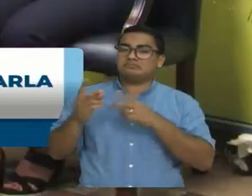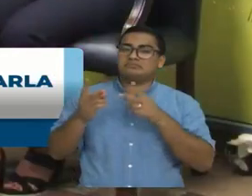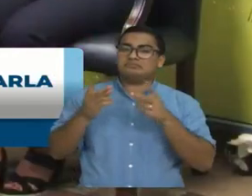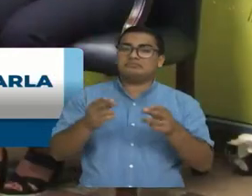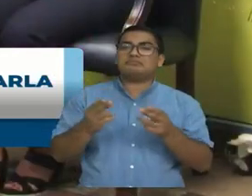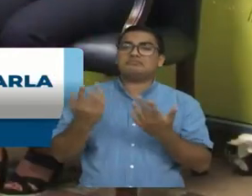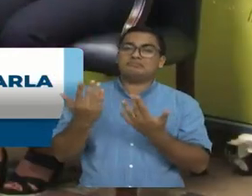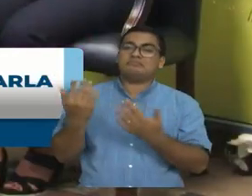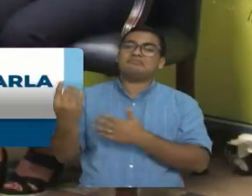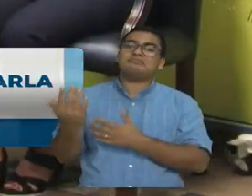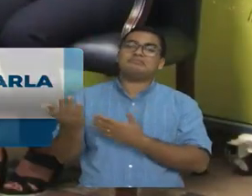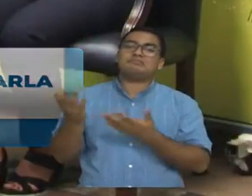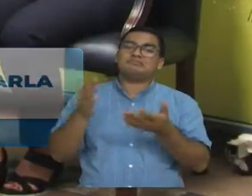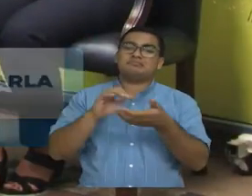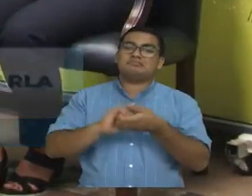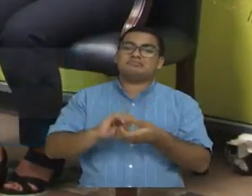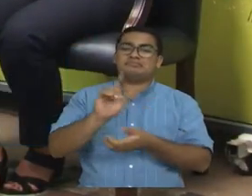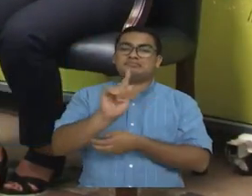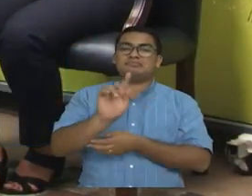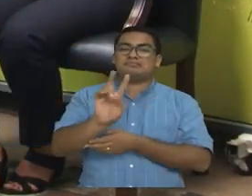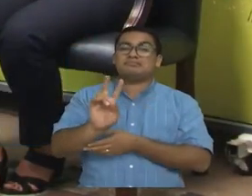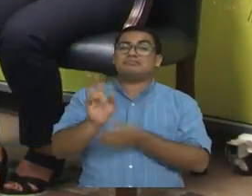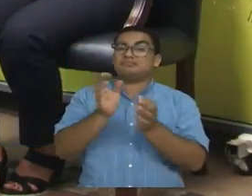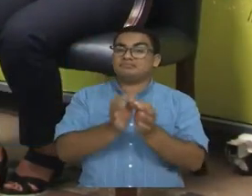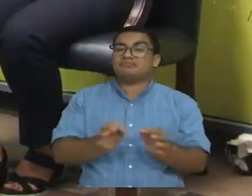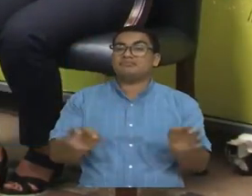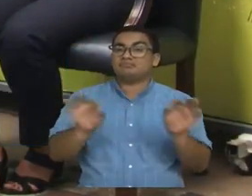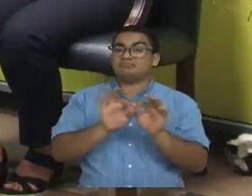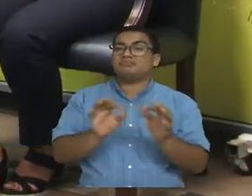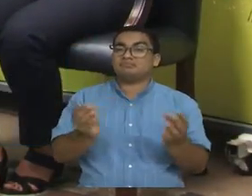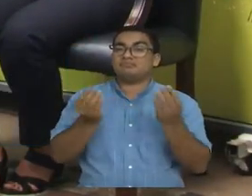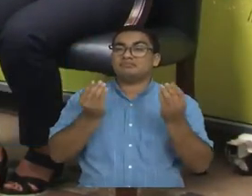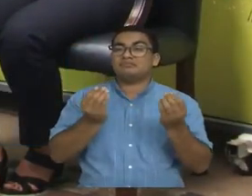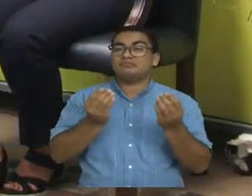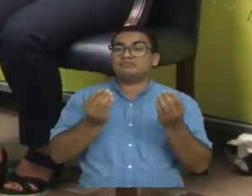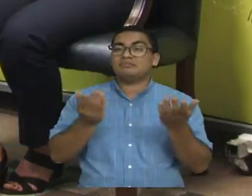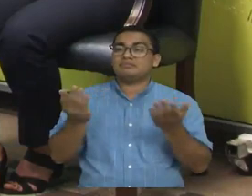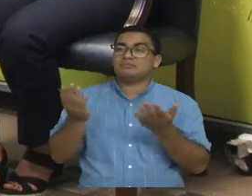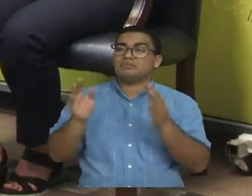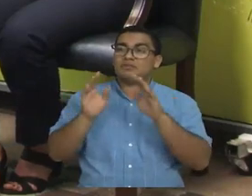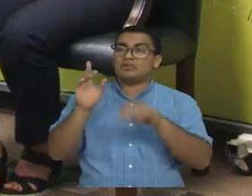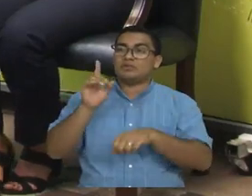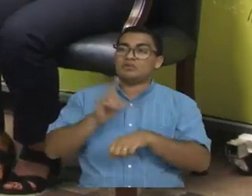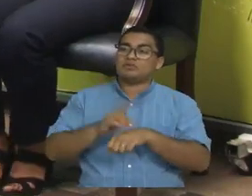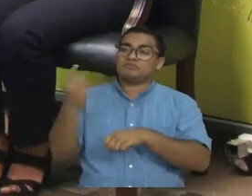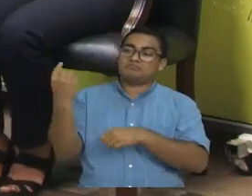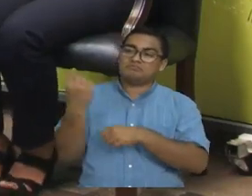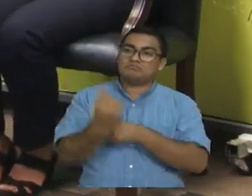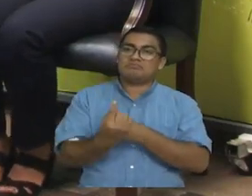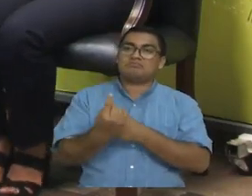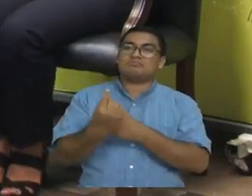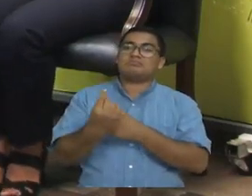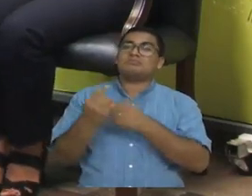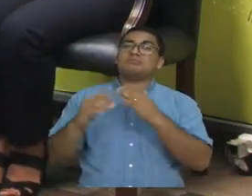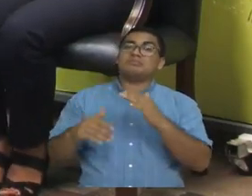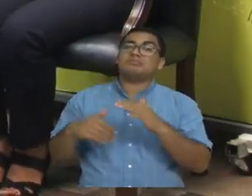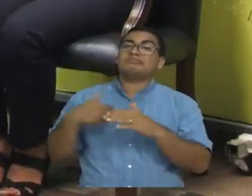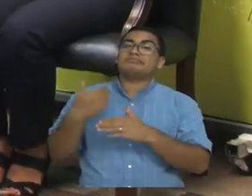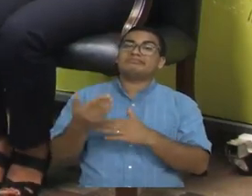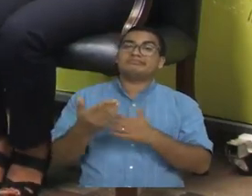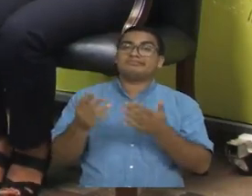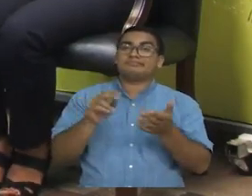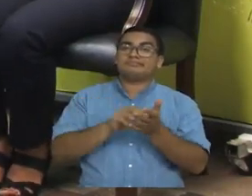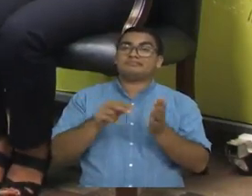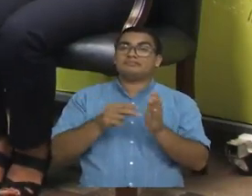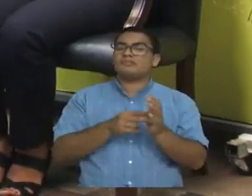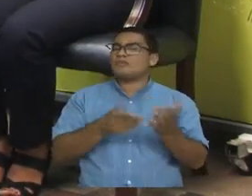pausa. Cuando regresemos, amigos televidentes, es importante, vamos a aprovechar su presencia en la segunda parte del programa. Vamos a